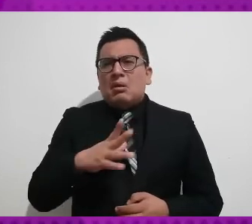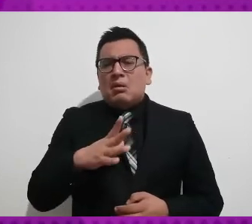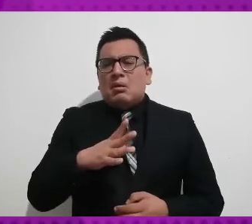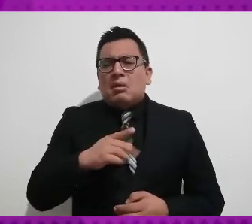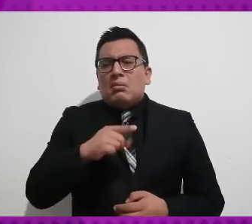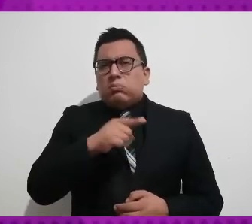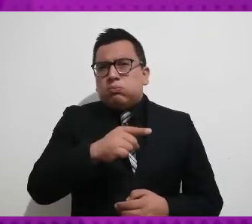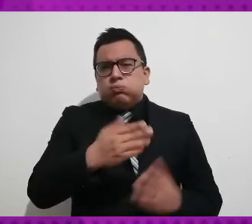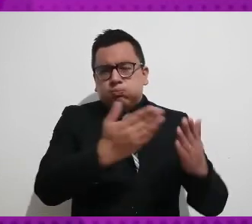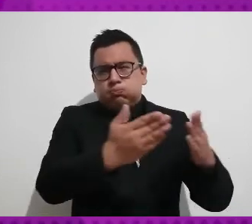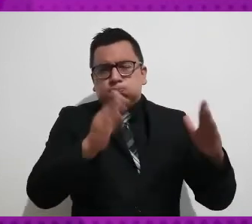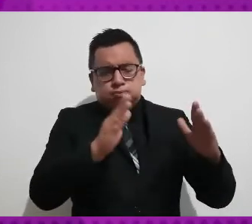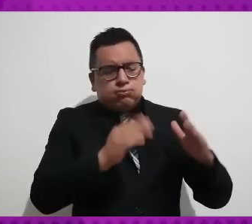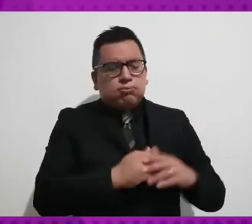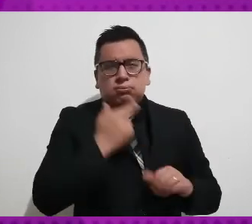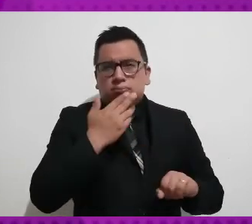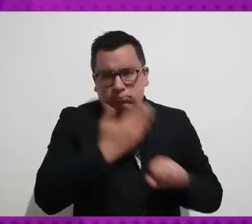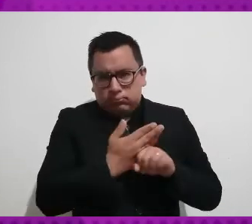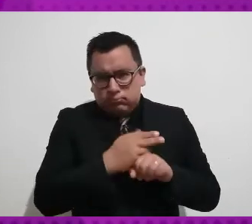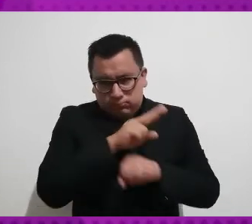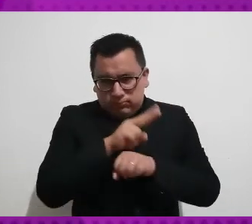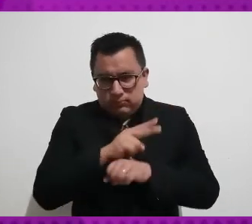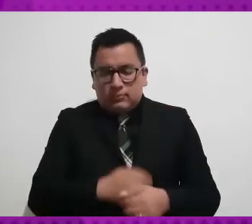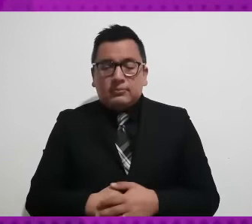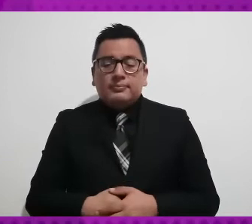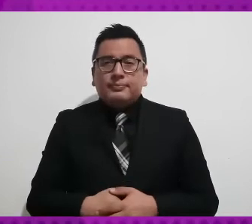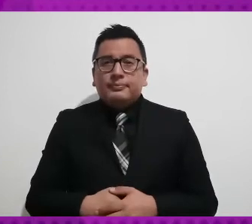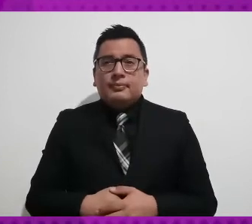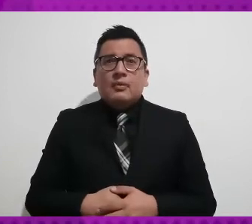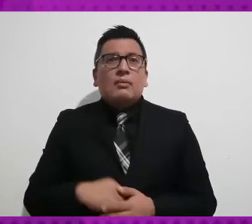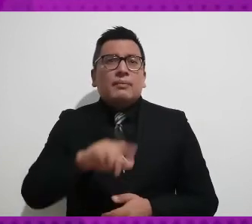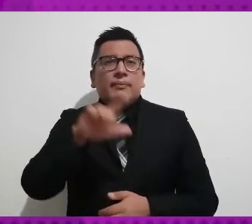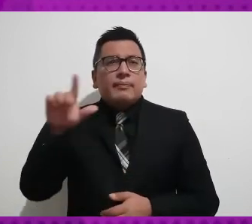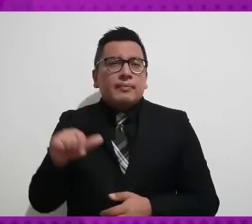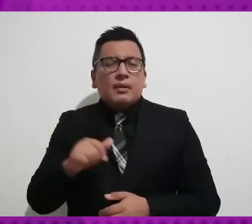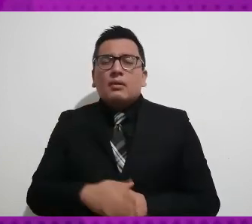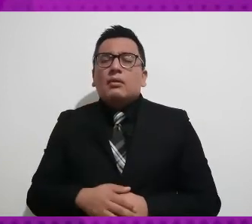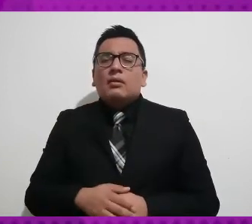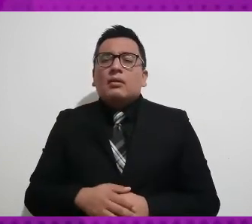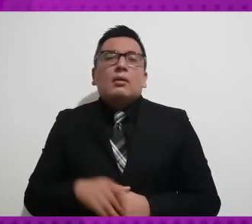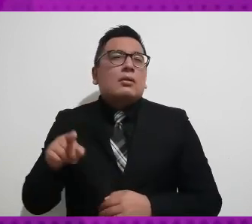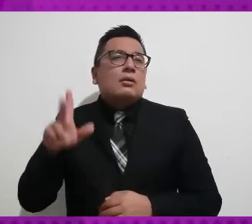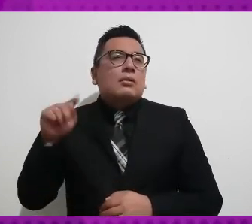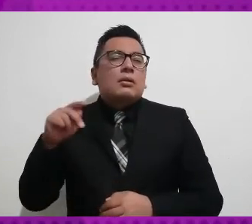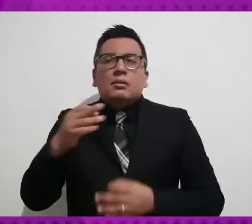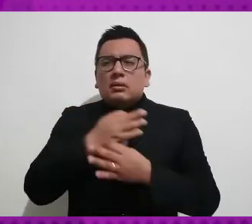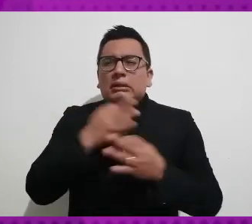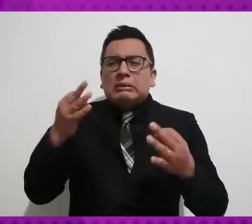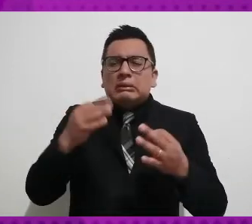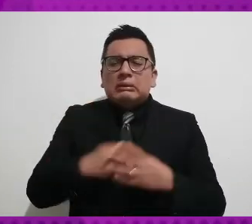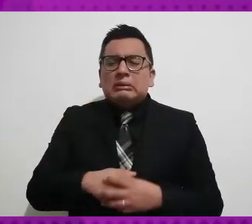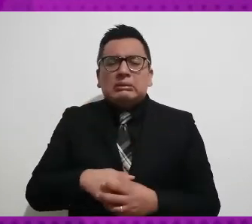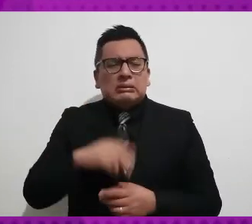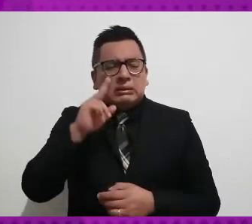casilla y explicó en un programa posterior a la jornada electoral que es